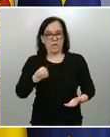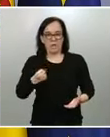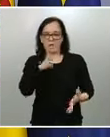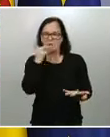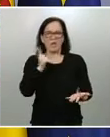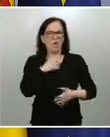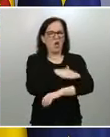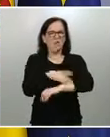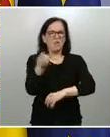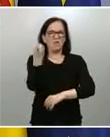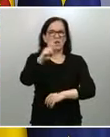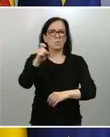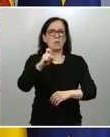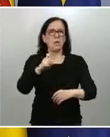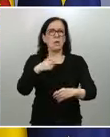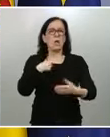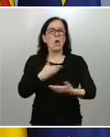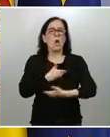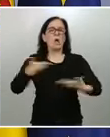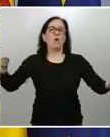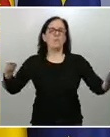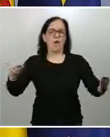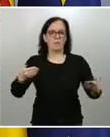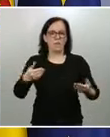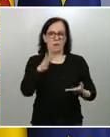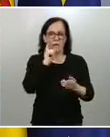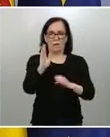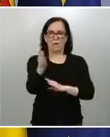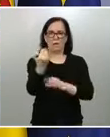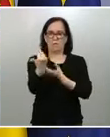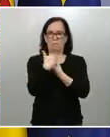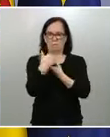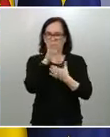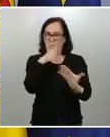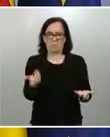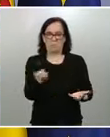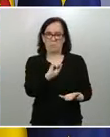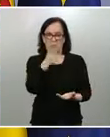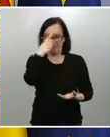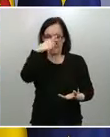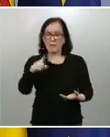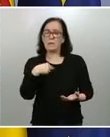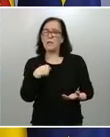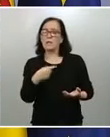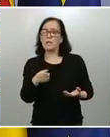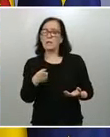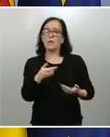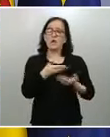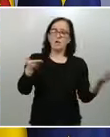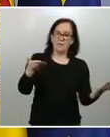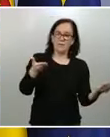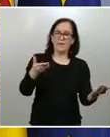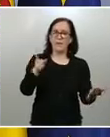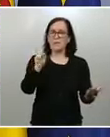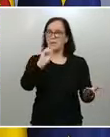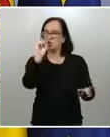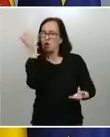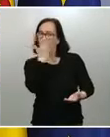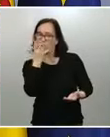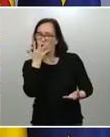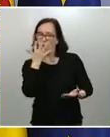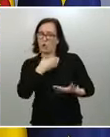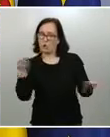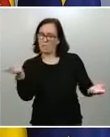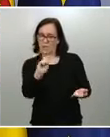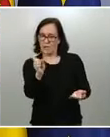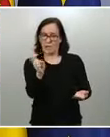moción de confianza sabemos a estas alturas también quienes confían y quienes desconfían pero desde luego este